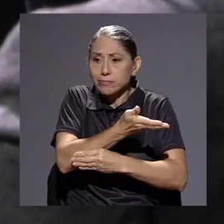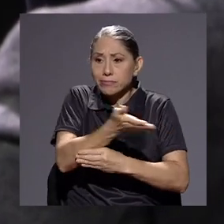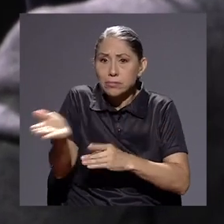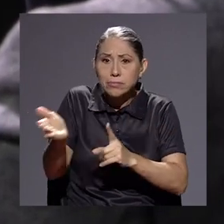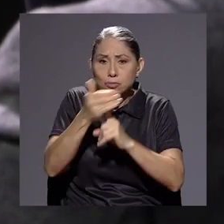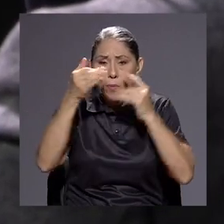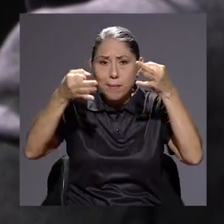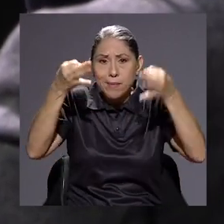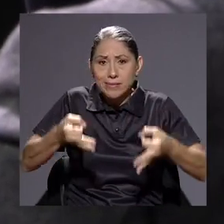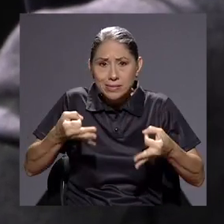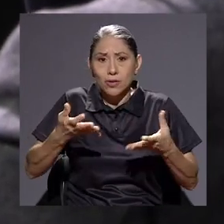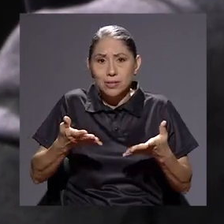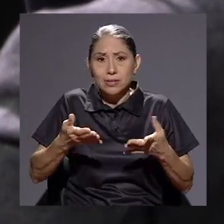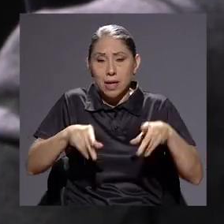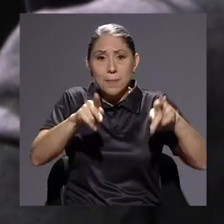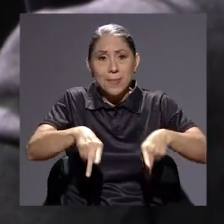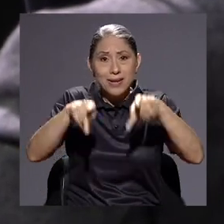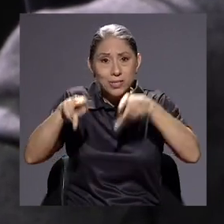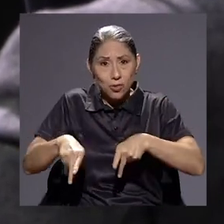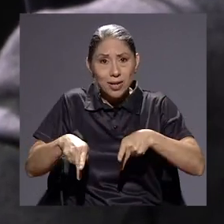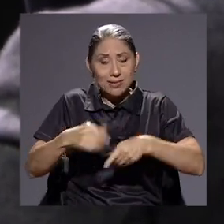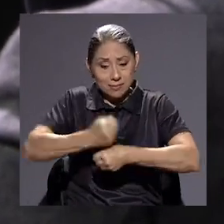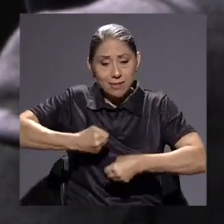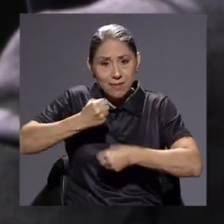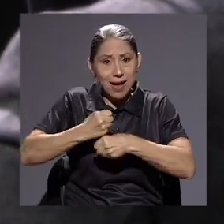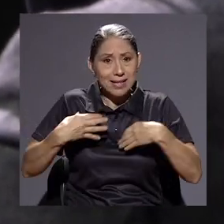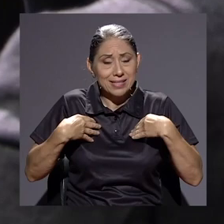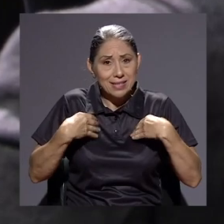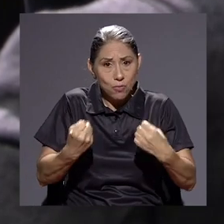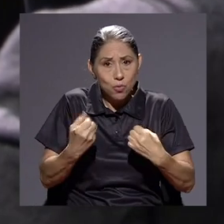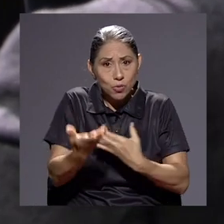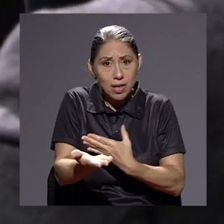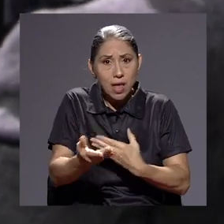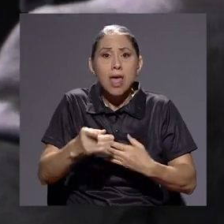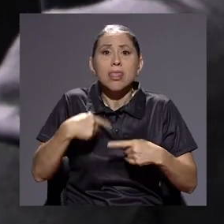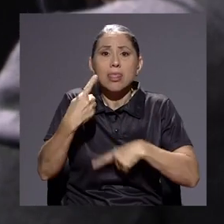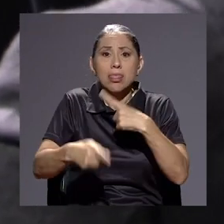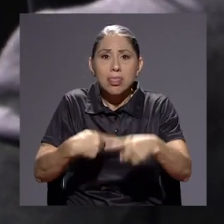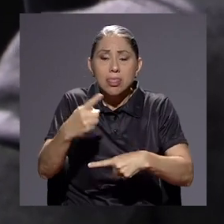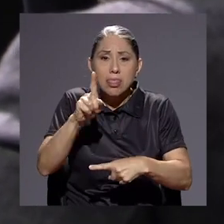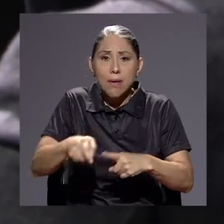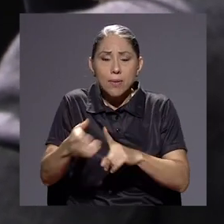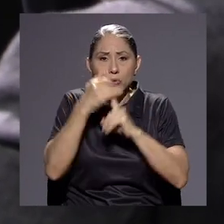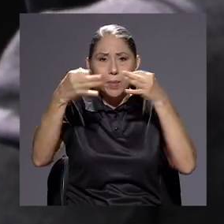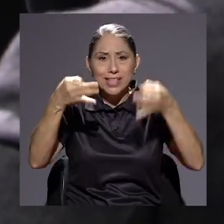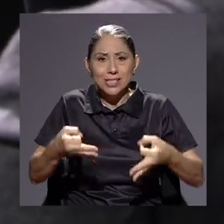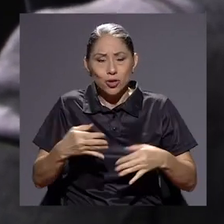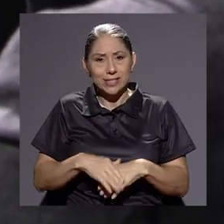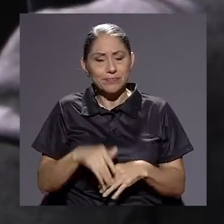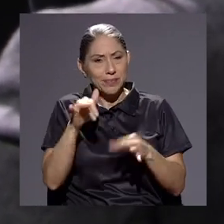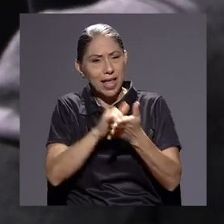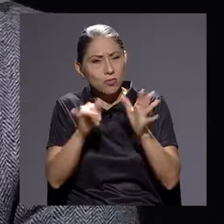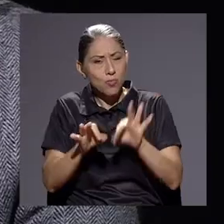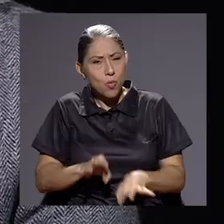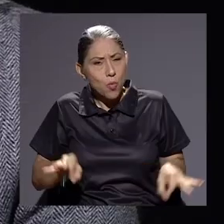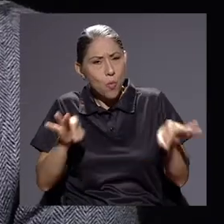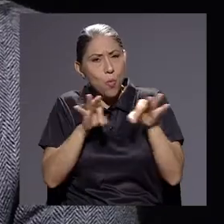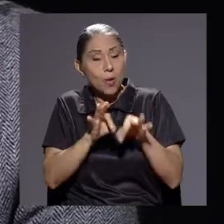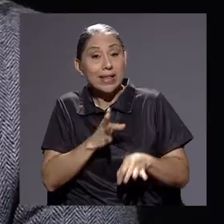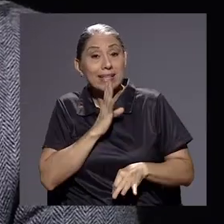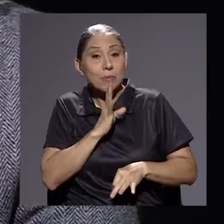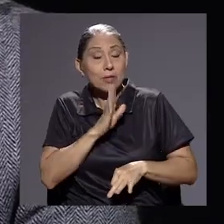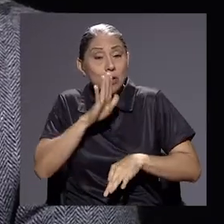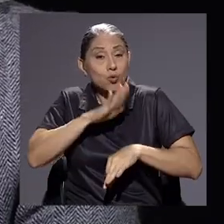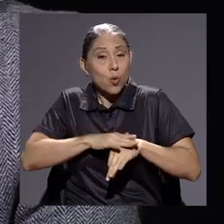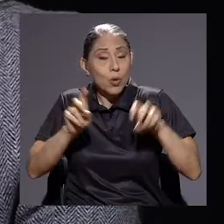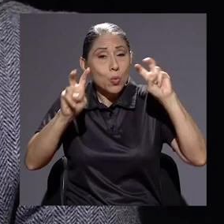en un momento determinado, a quienes están en el sistema de sanidad pública a tomar decisiones. Don Alan, y es muy importante esto, porque es que estamos hablando de un